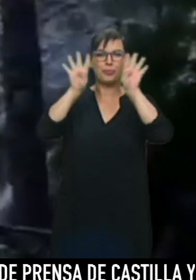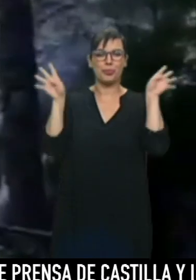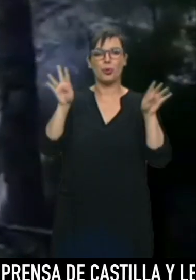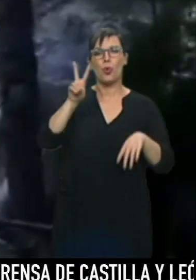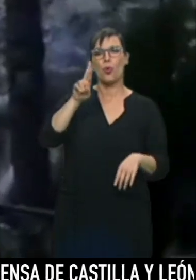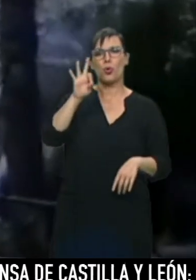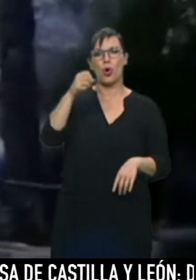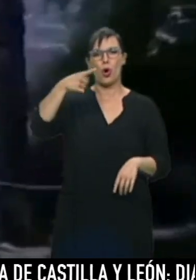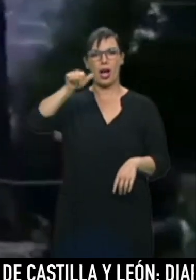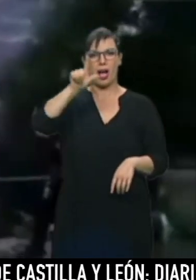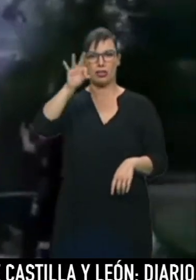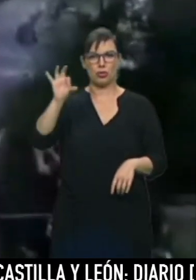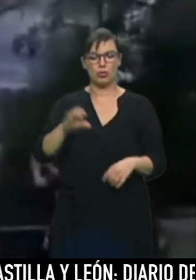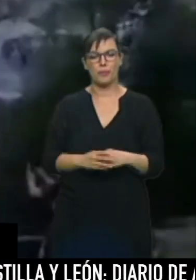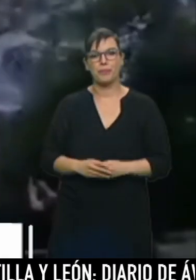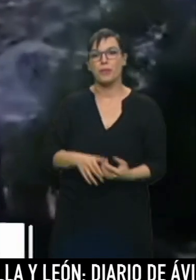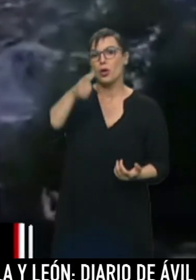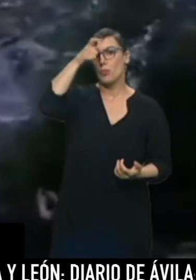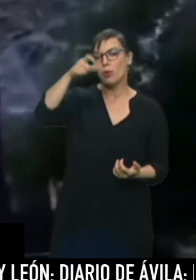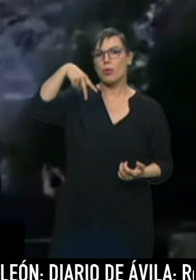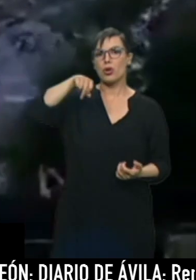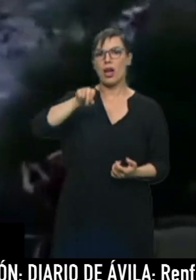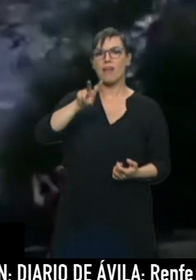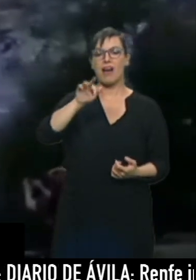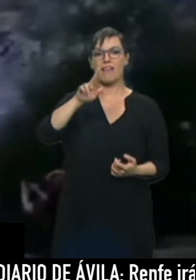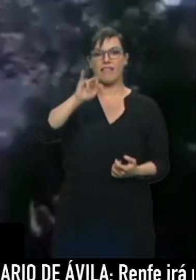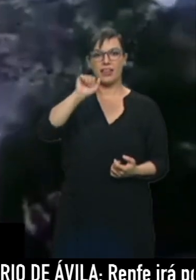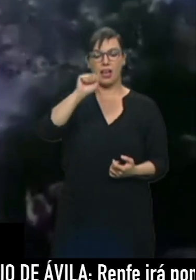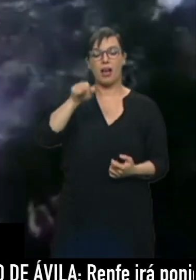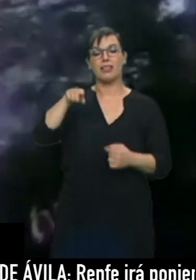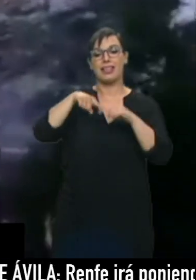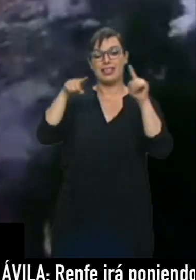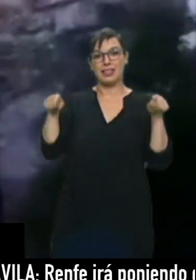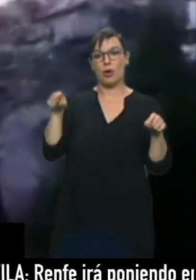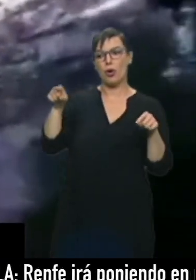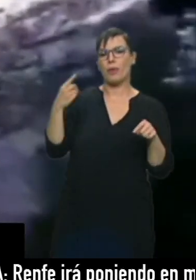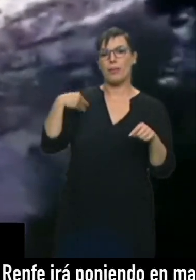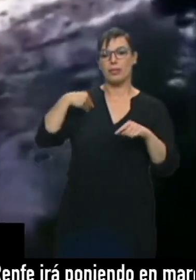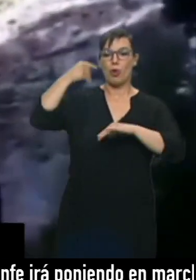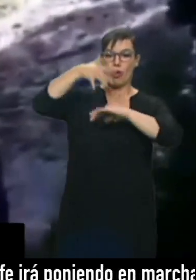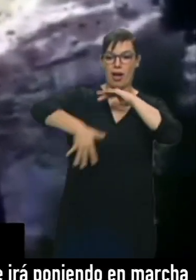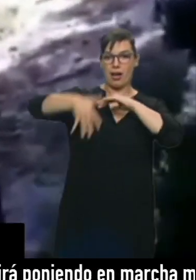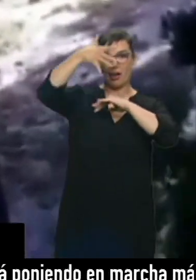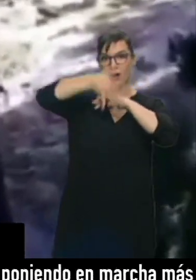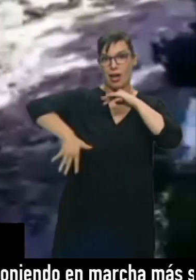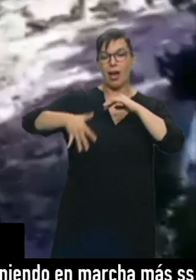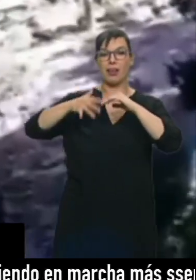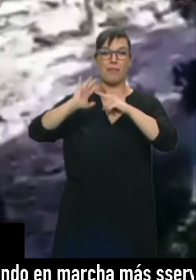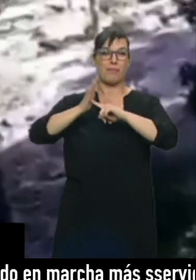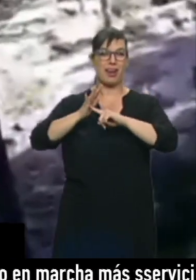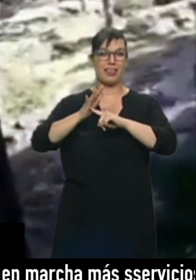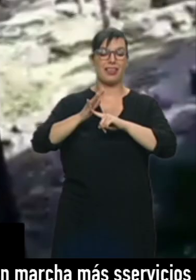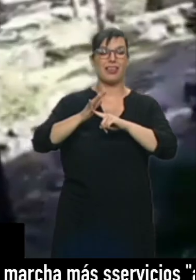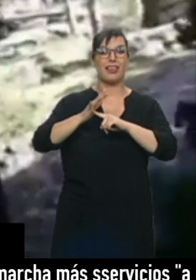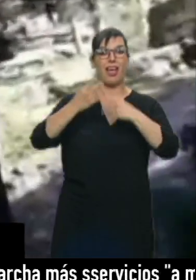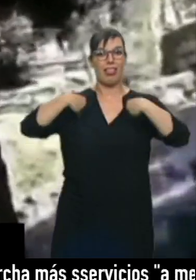Y en Navafría, en Segovia, dos personas han resultado heridas al caerse en la cascada del parque recreativo El Chorro. No podían salir